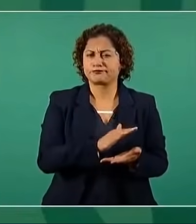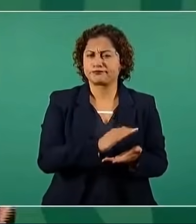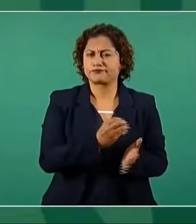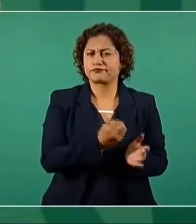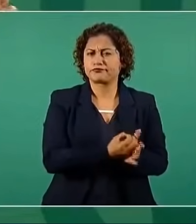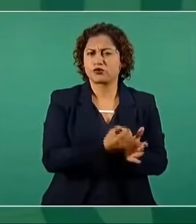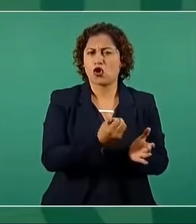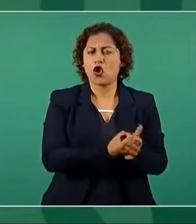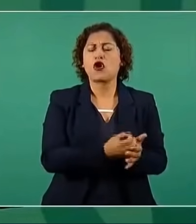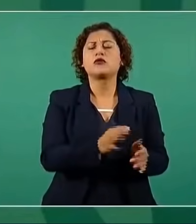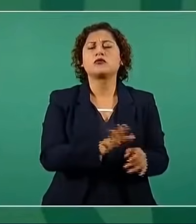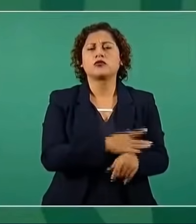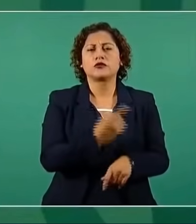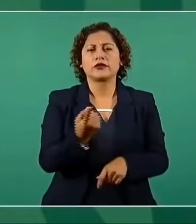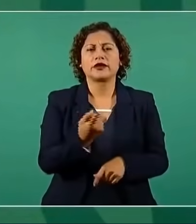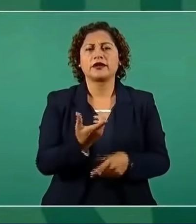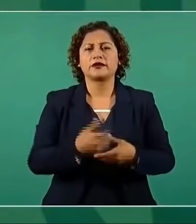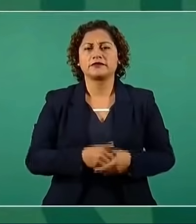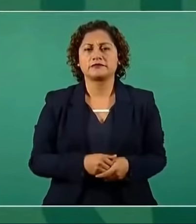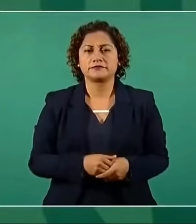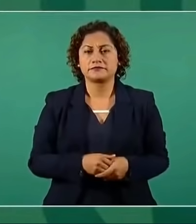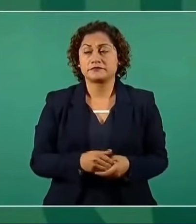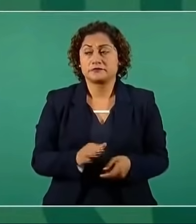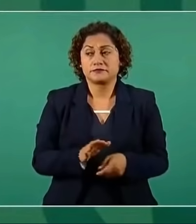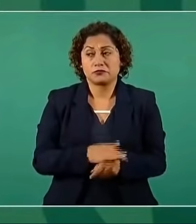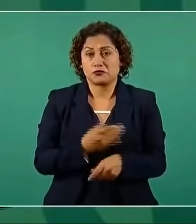se lo robaban